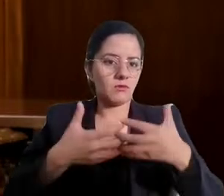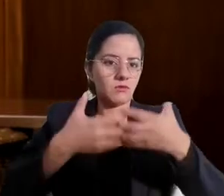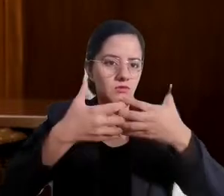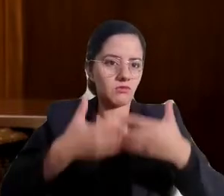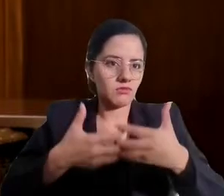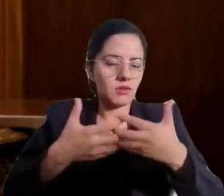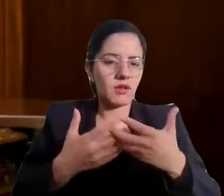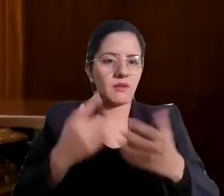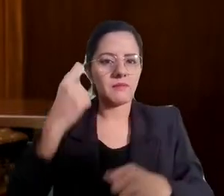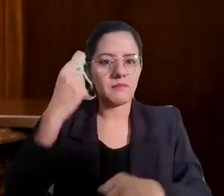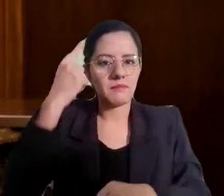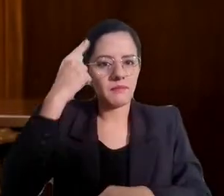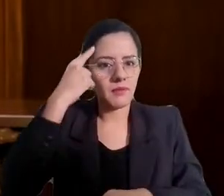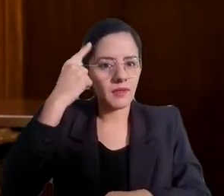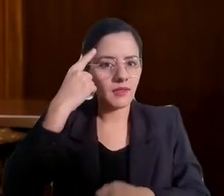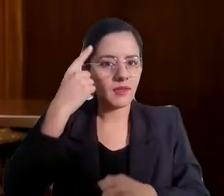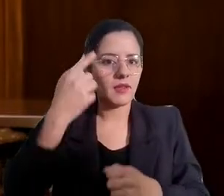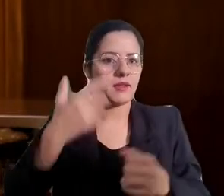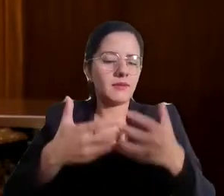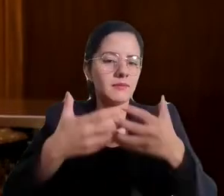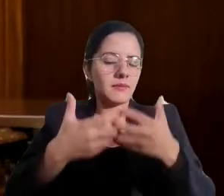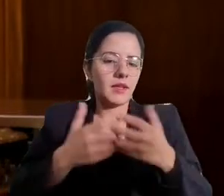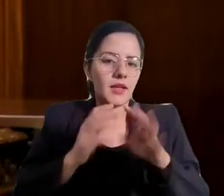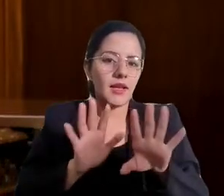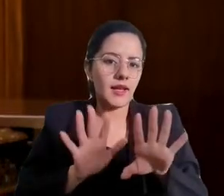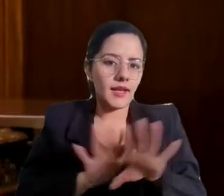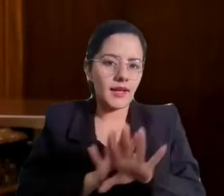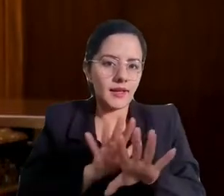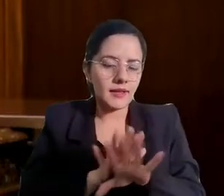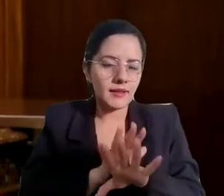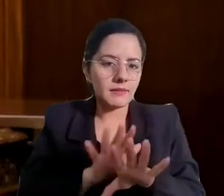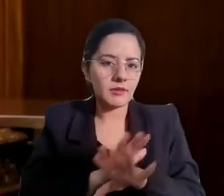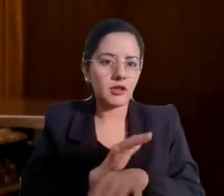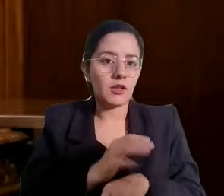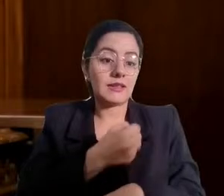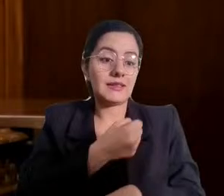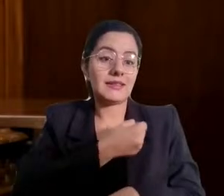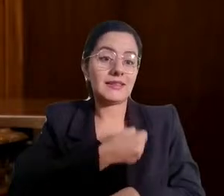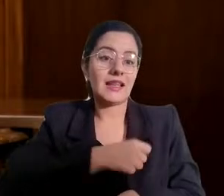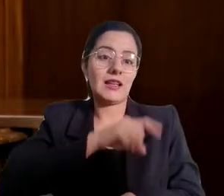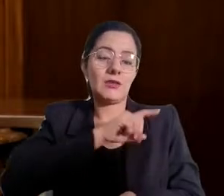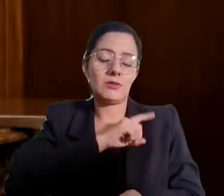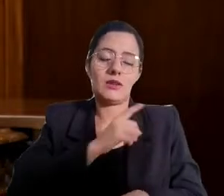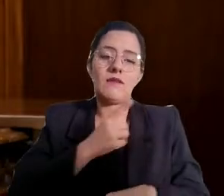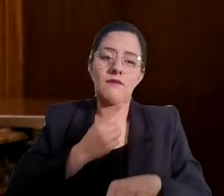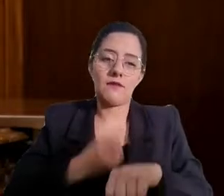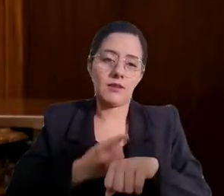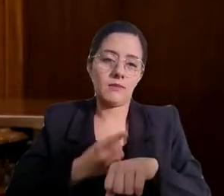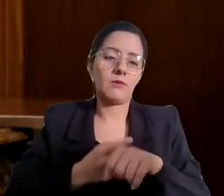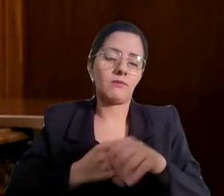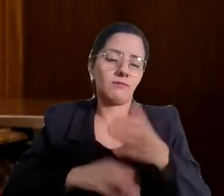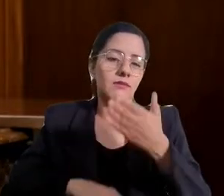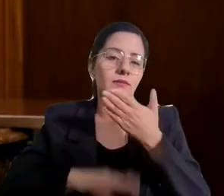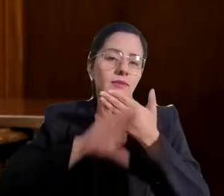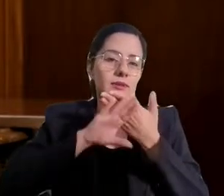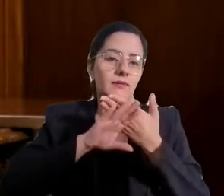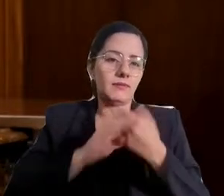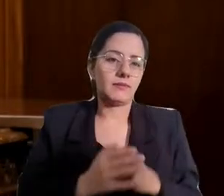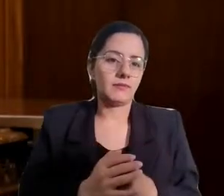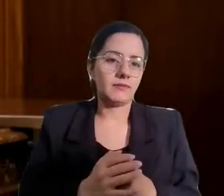y emocional. Es un fenómeno que afecta la salud física y mental de quien lo